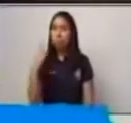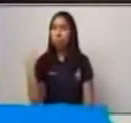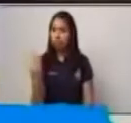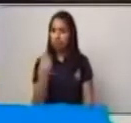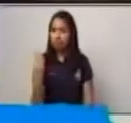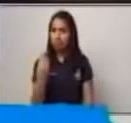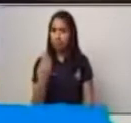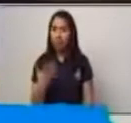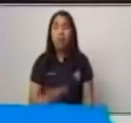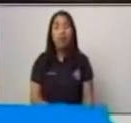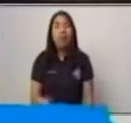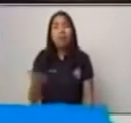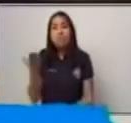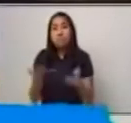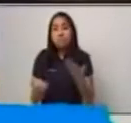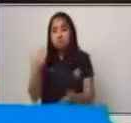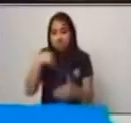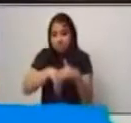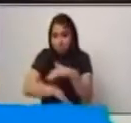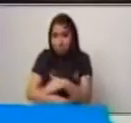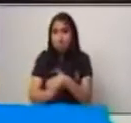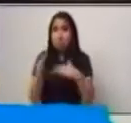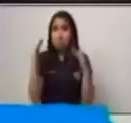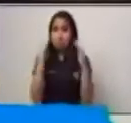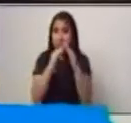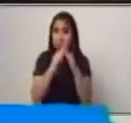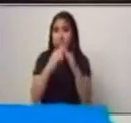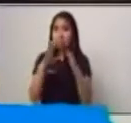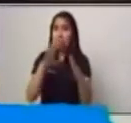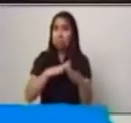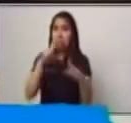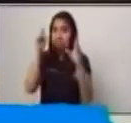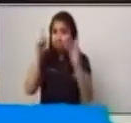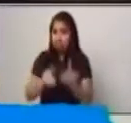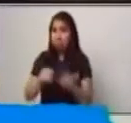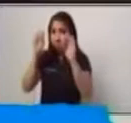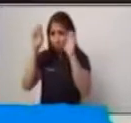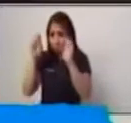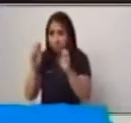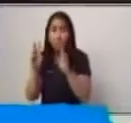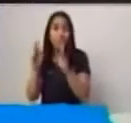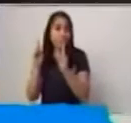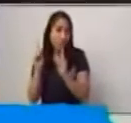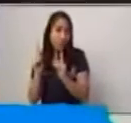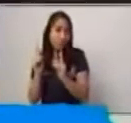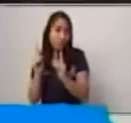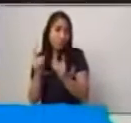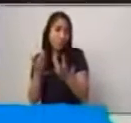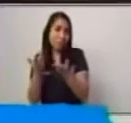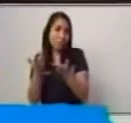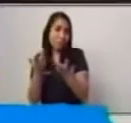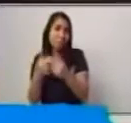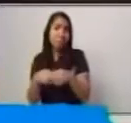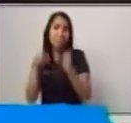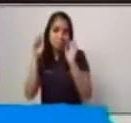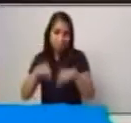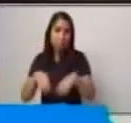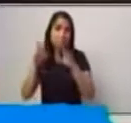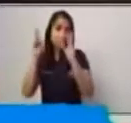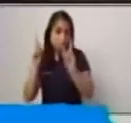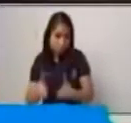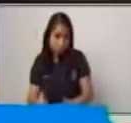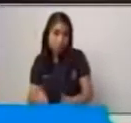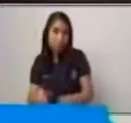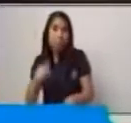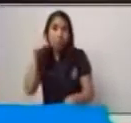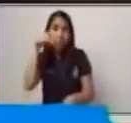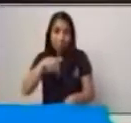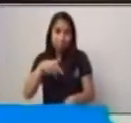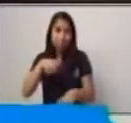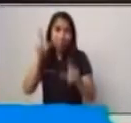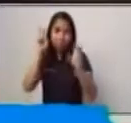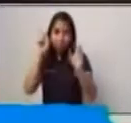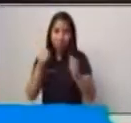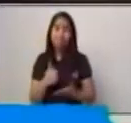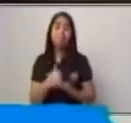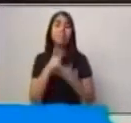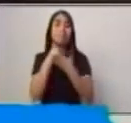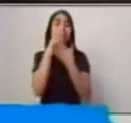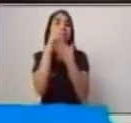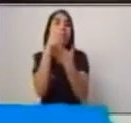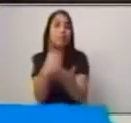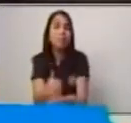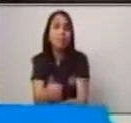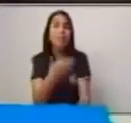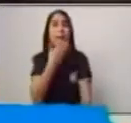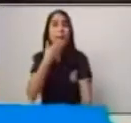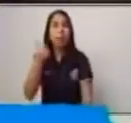alguna persona con necesidades educativas especiales, este tema les ayudará a ejercitar habilidades y destrezas como